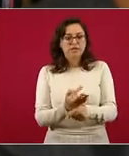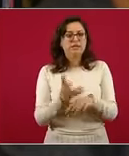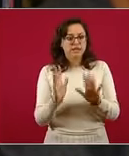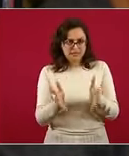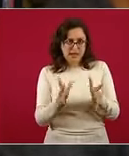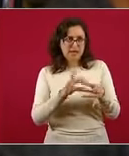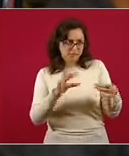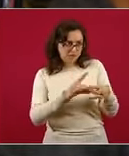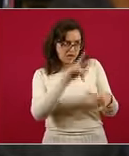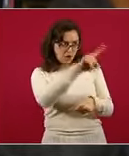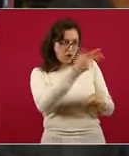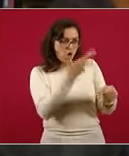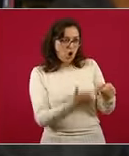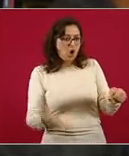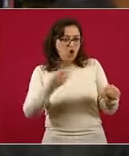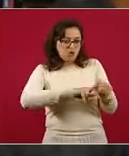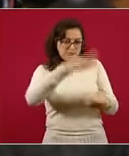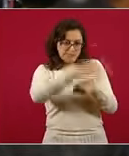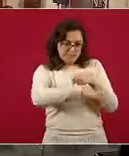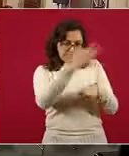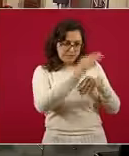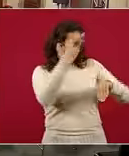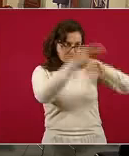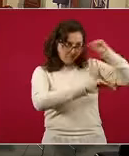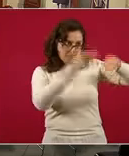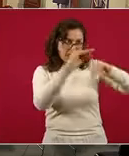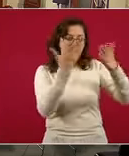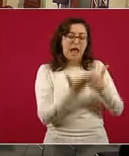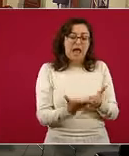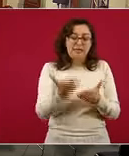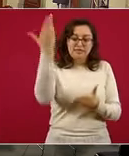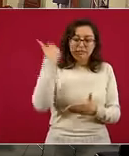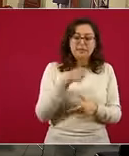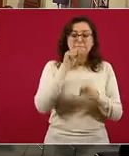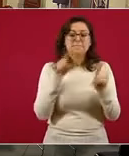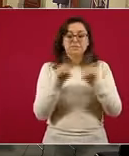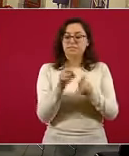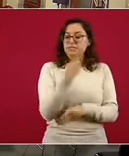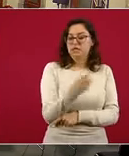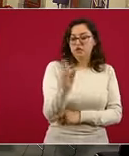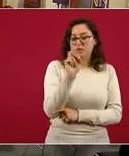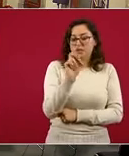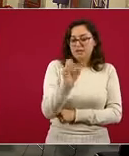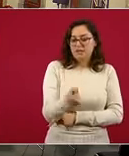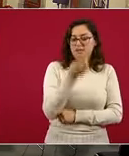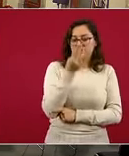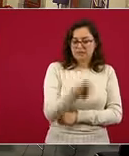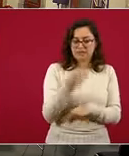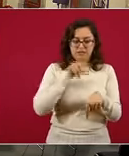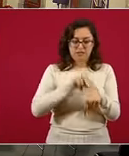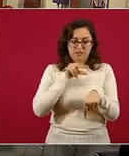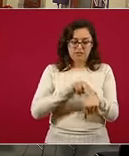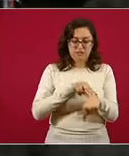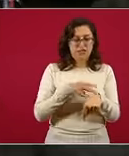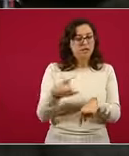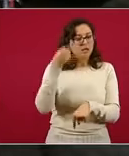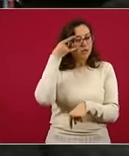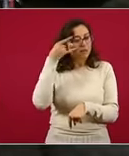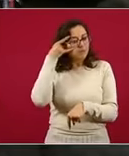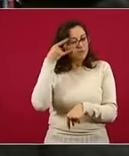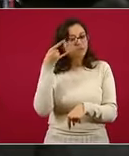están construyendo un hospital móvil en la Ciudad de México. Anteriormente nos habían dicho del arribo de 133 médicos de Campeche